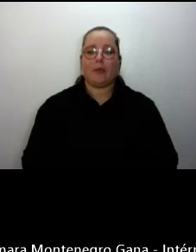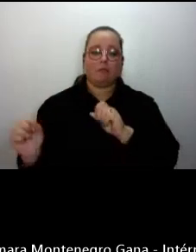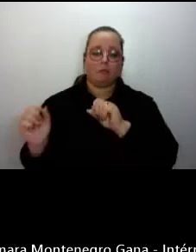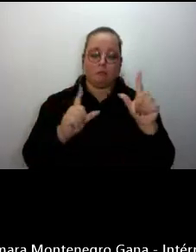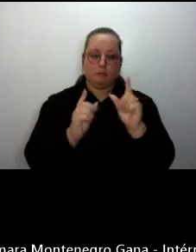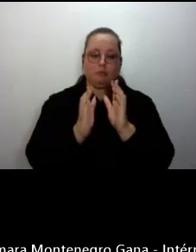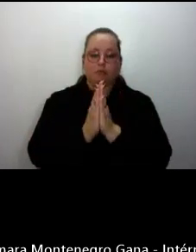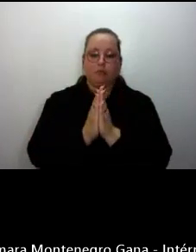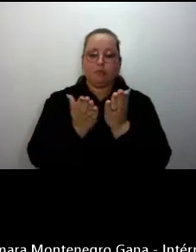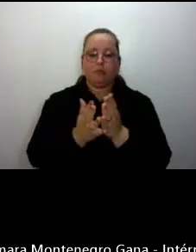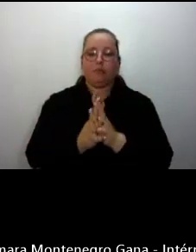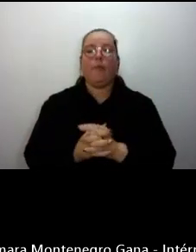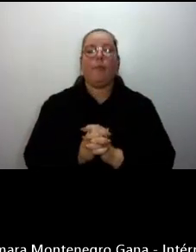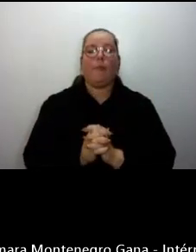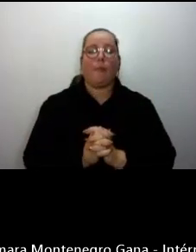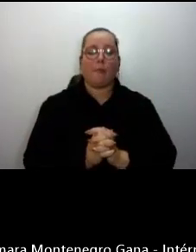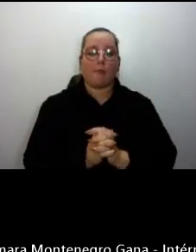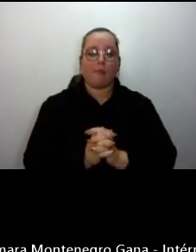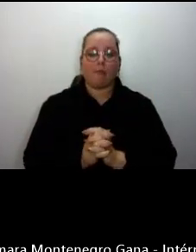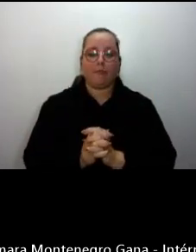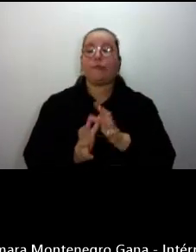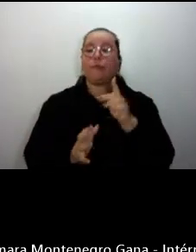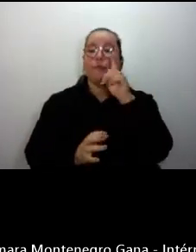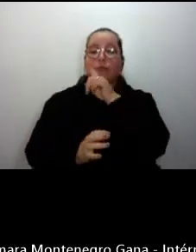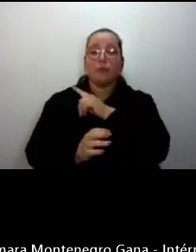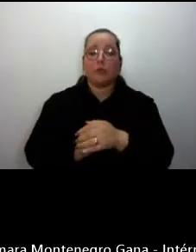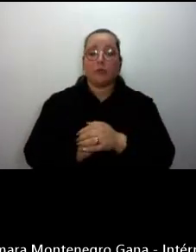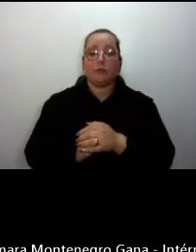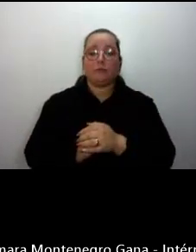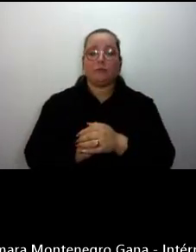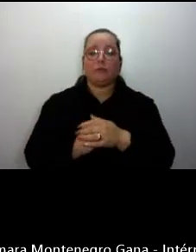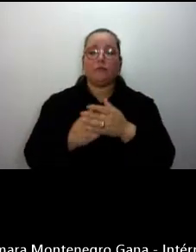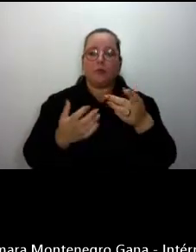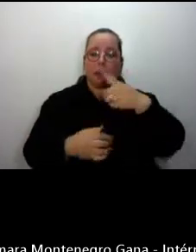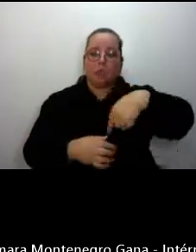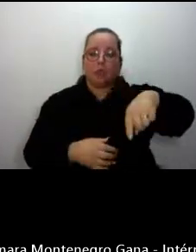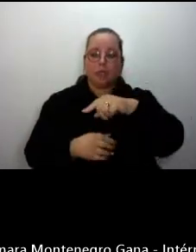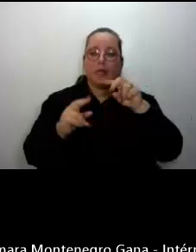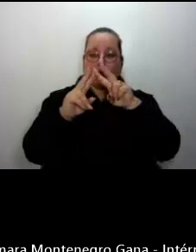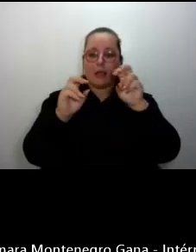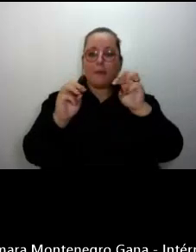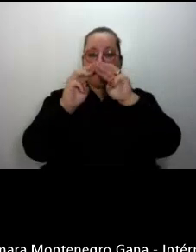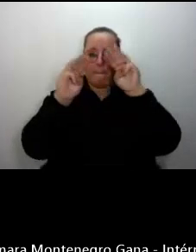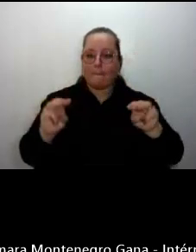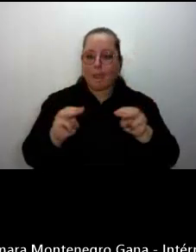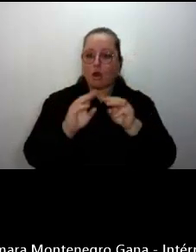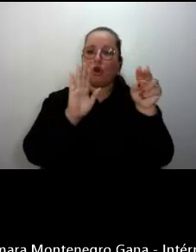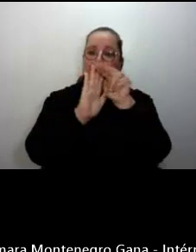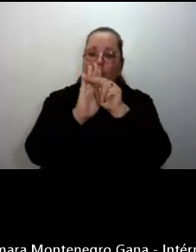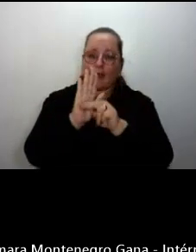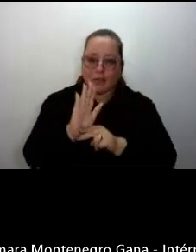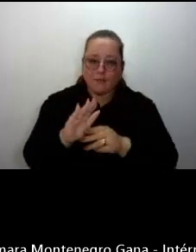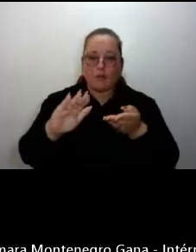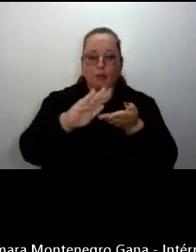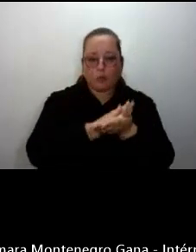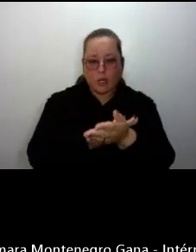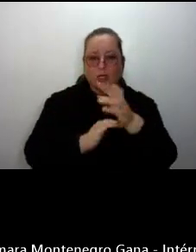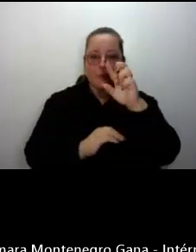favor. Por último, las consideraciones, ¿cierto?, sobre el marco normativo, sobre la postulación del